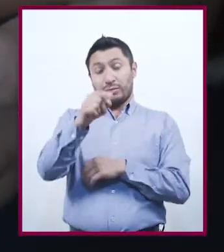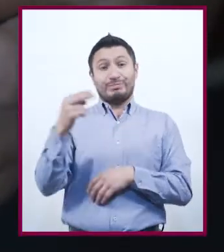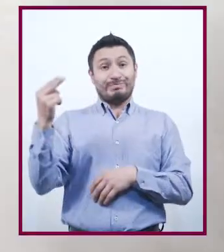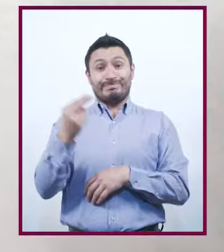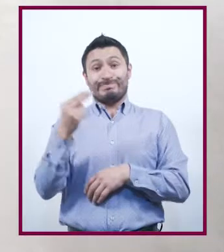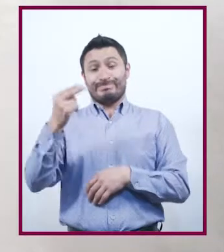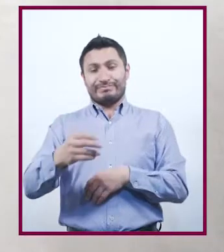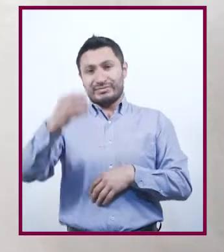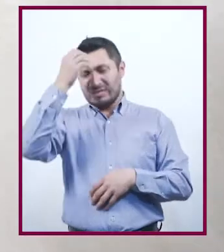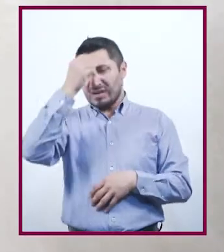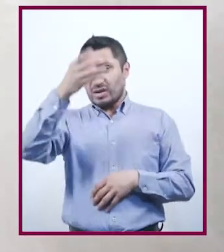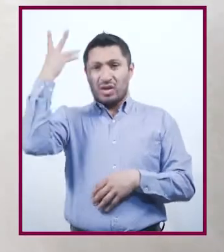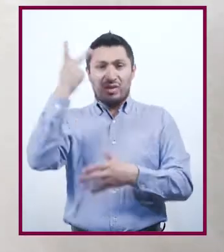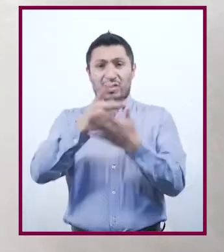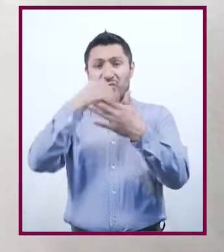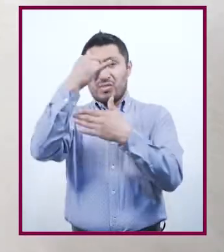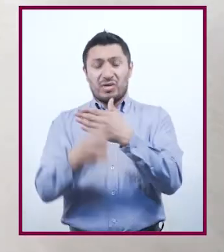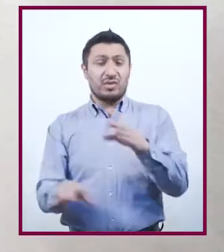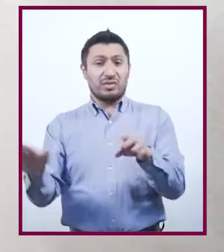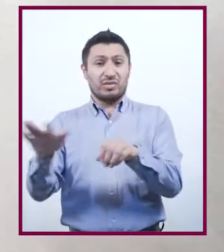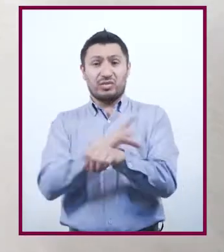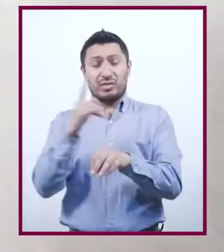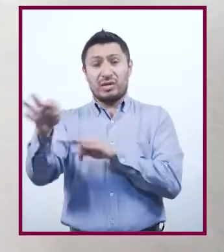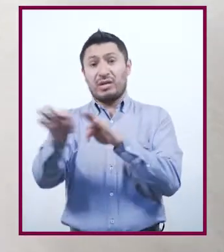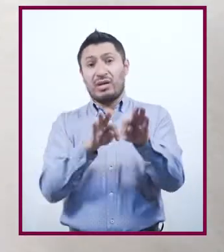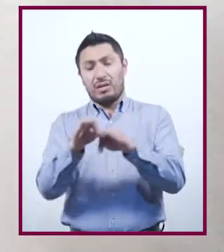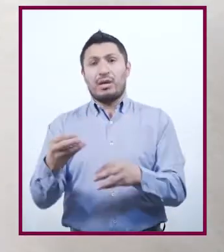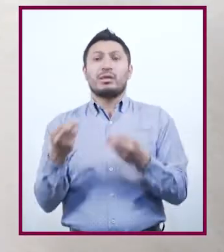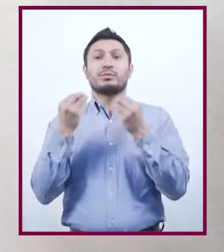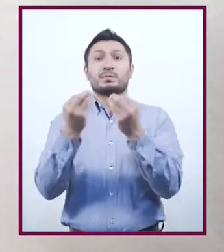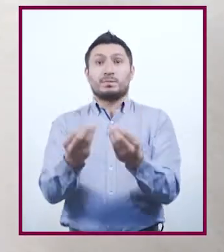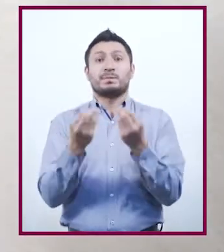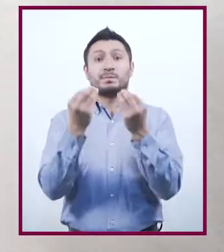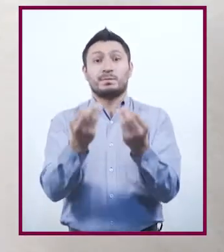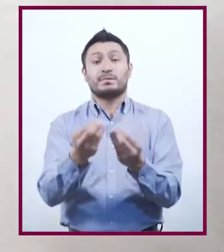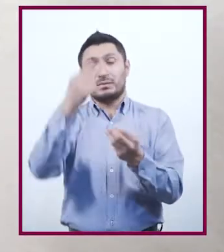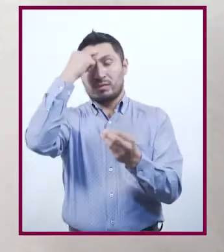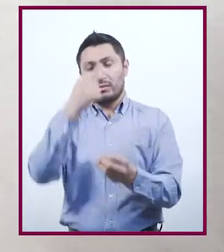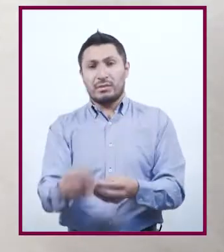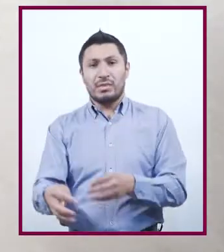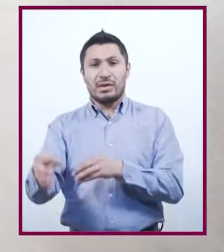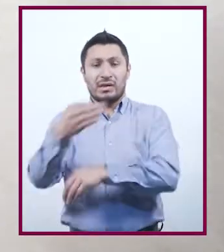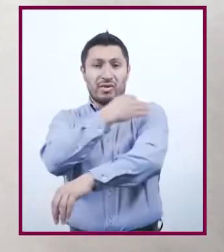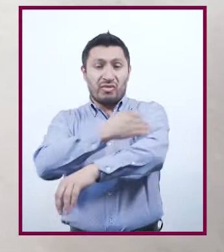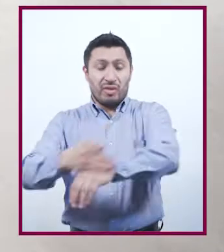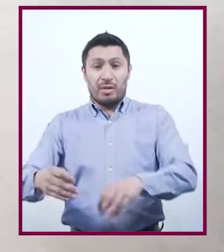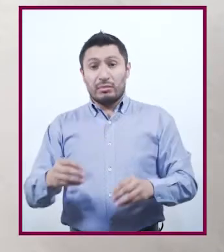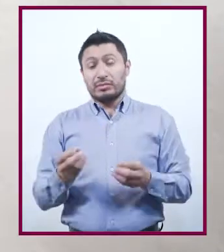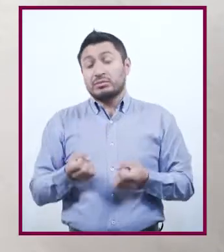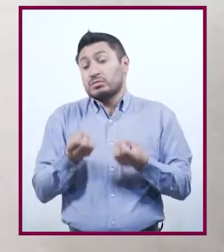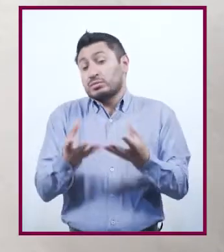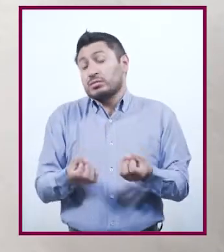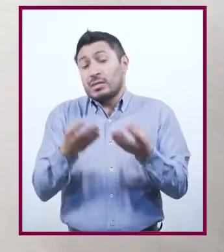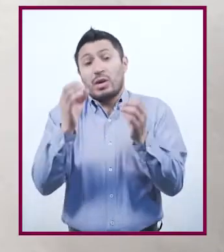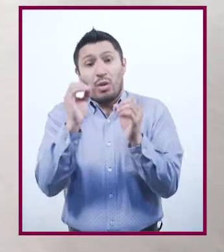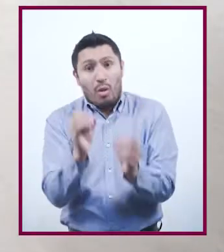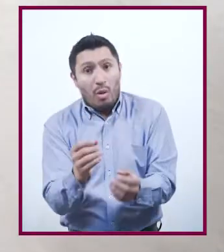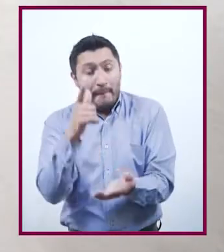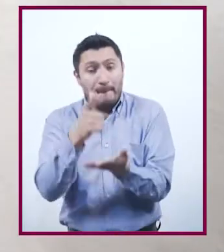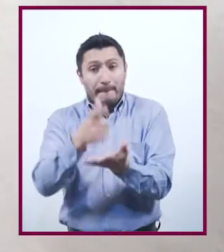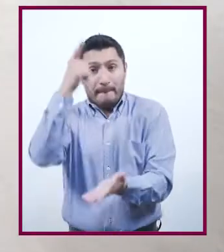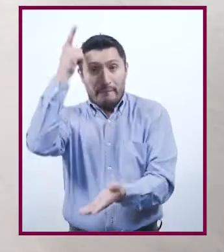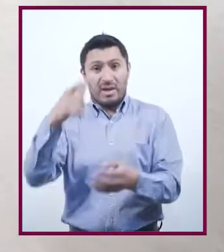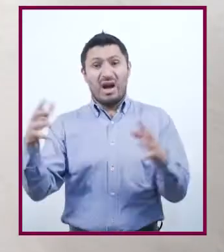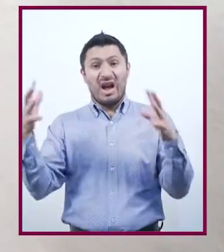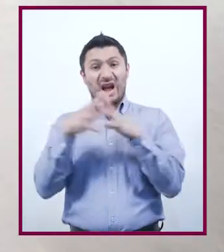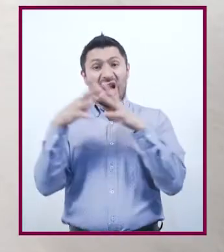te vieras sin la necesidad de olvidar tus proyectos por trabajar largas horas de jornada para mantener a tu familia? ¿O en un caso más